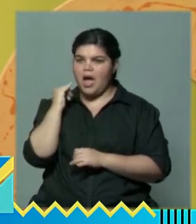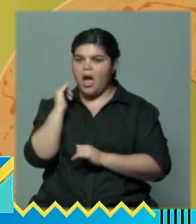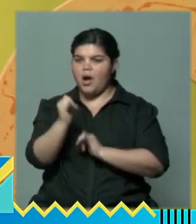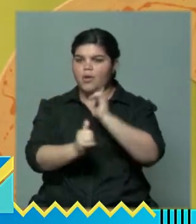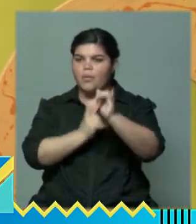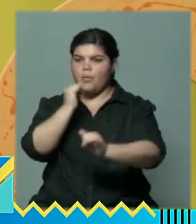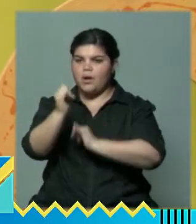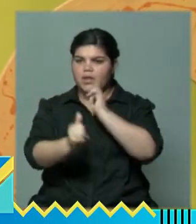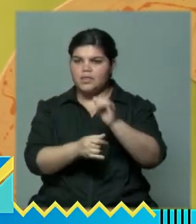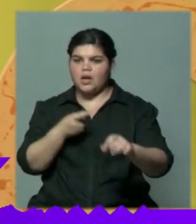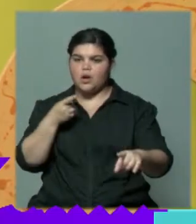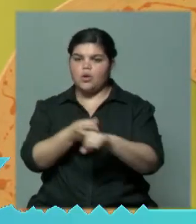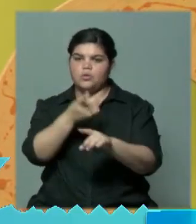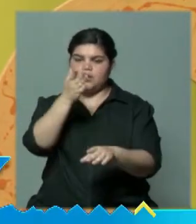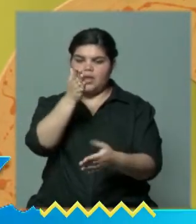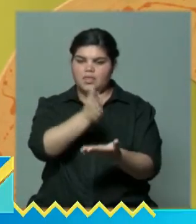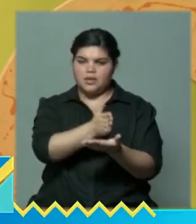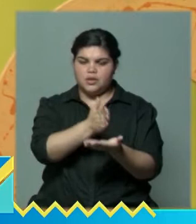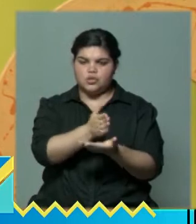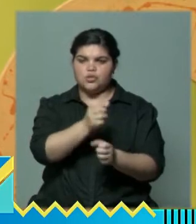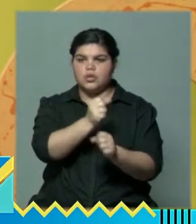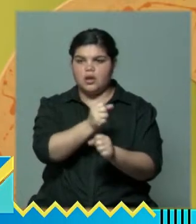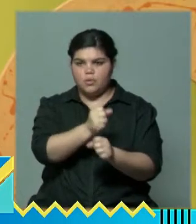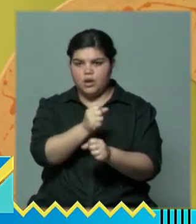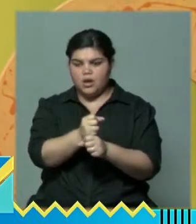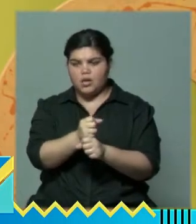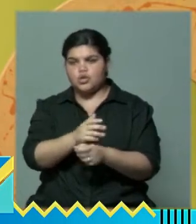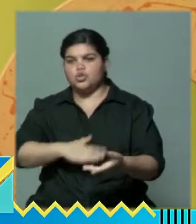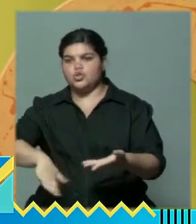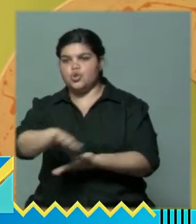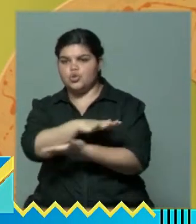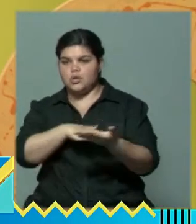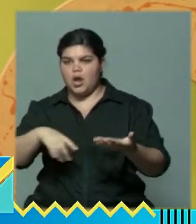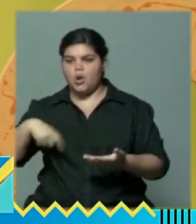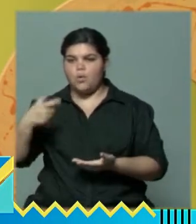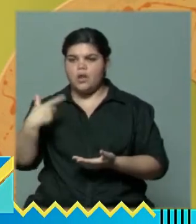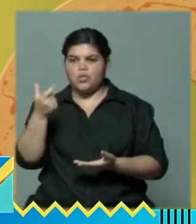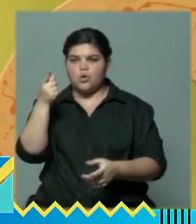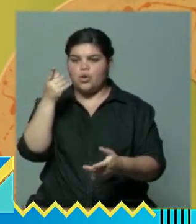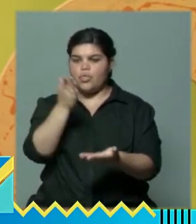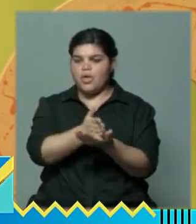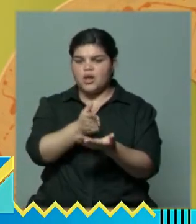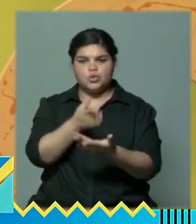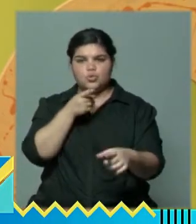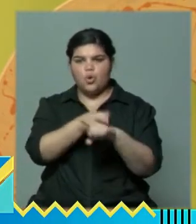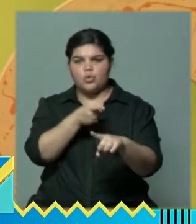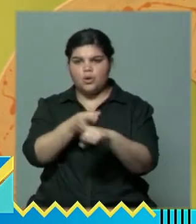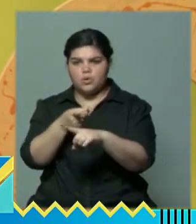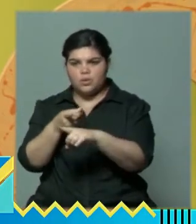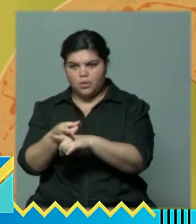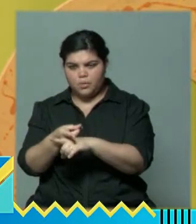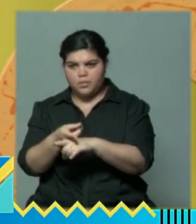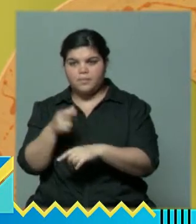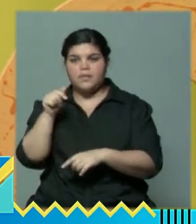los derechos laborales, a los derechos sociales, a los derechos jubilatorios del conjunto de la población trabajadora del país. Lo cual,